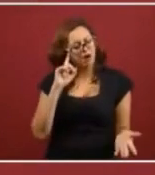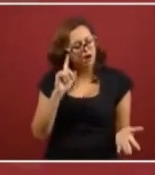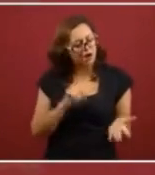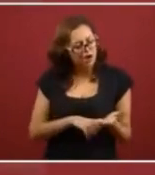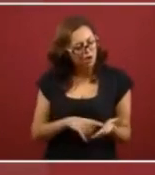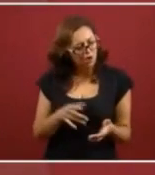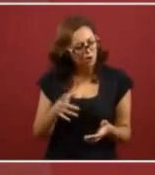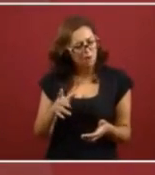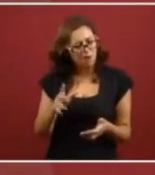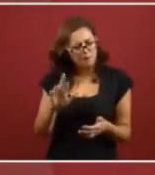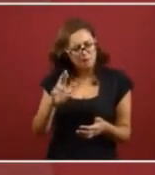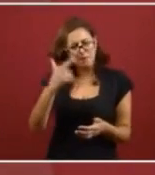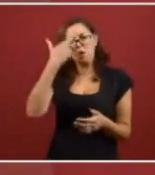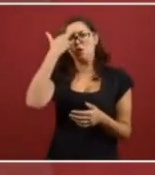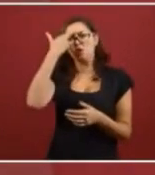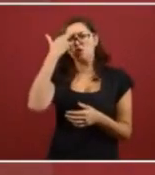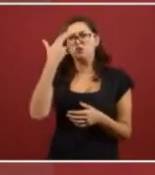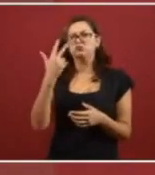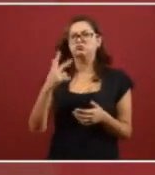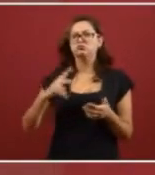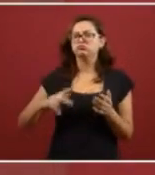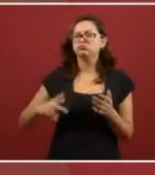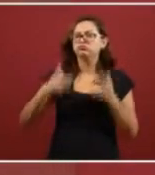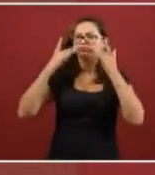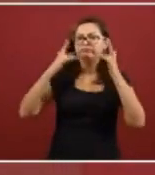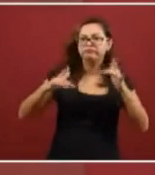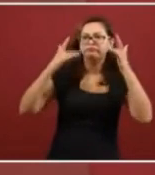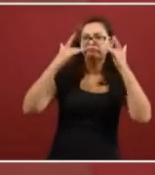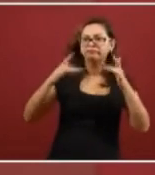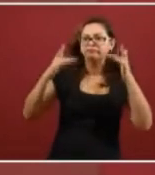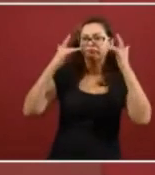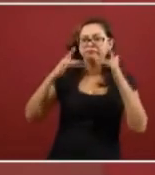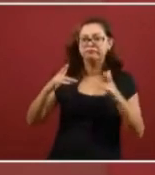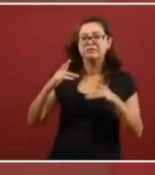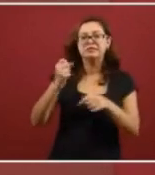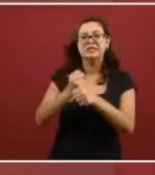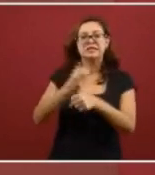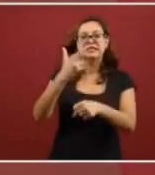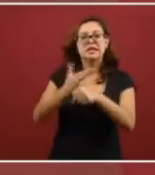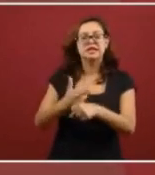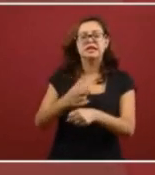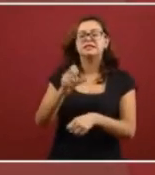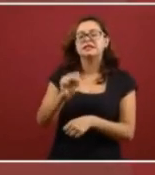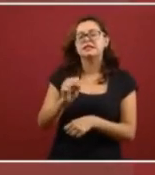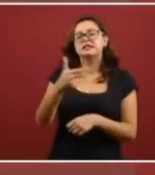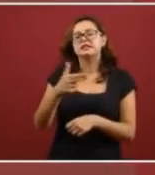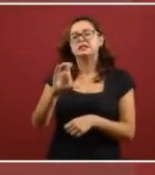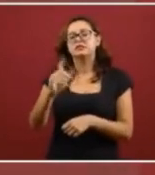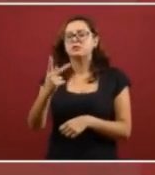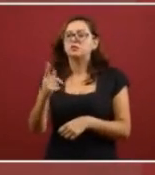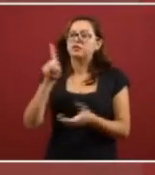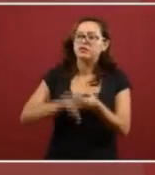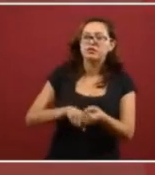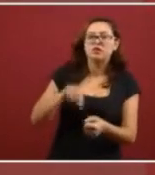he made about 30 changes en la Secretaría de Hacienda. In the Secretary of